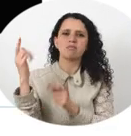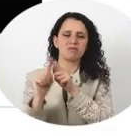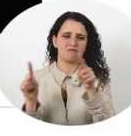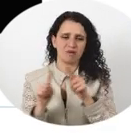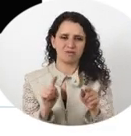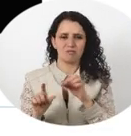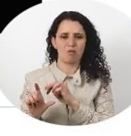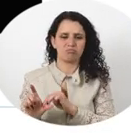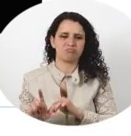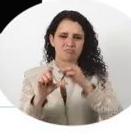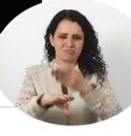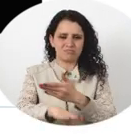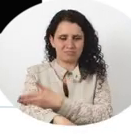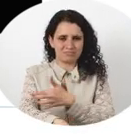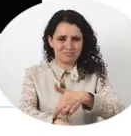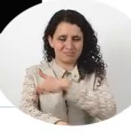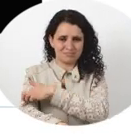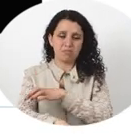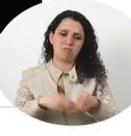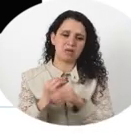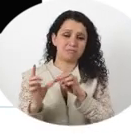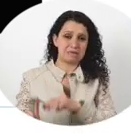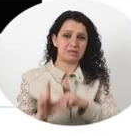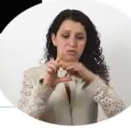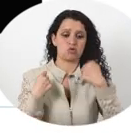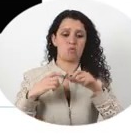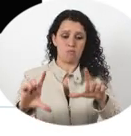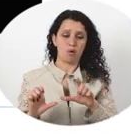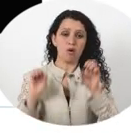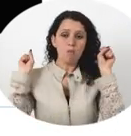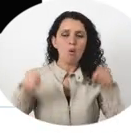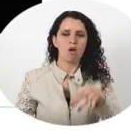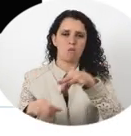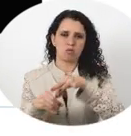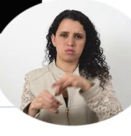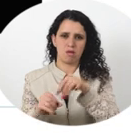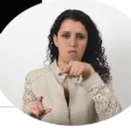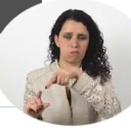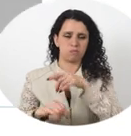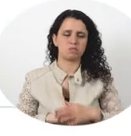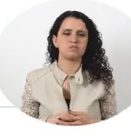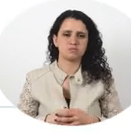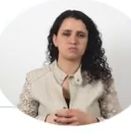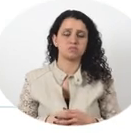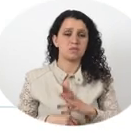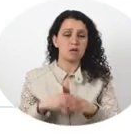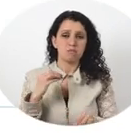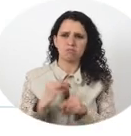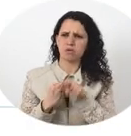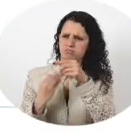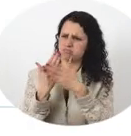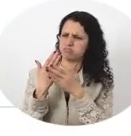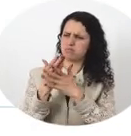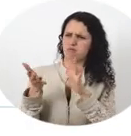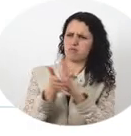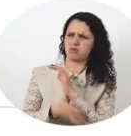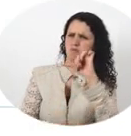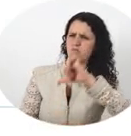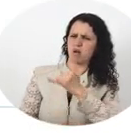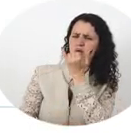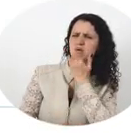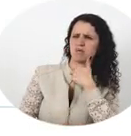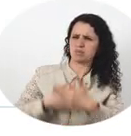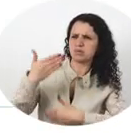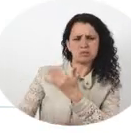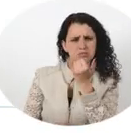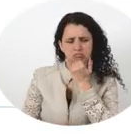de pregrado y posgrado en los cuales obtuvo título y para los cuales podrá votar. Si encuentra algún error en la información obtenida